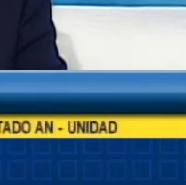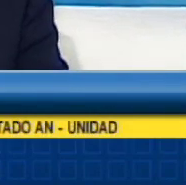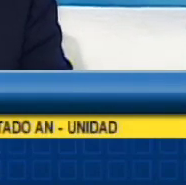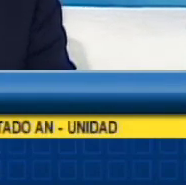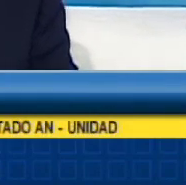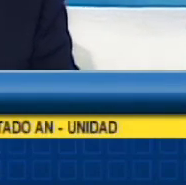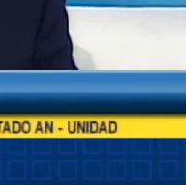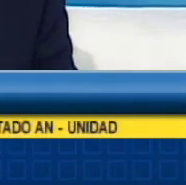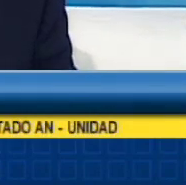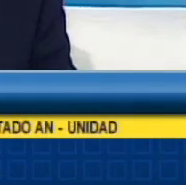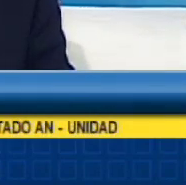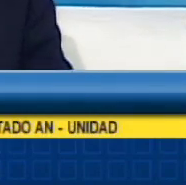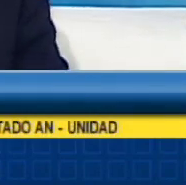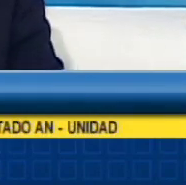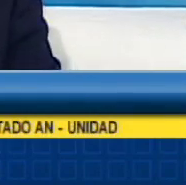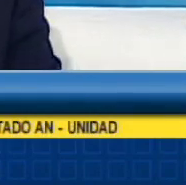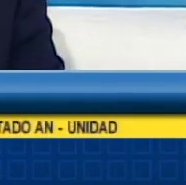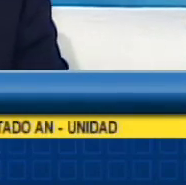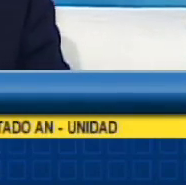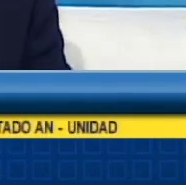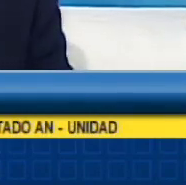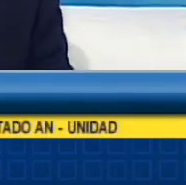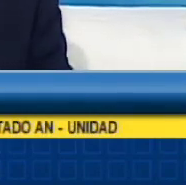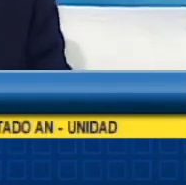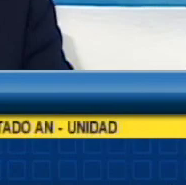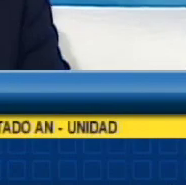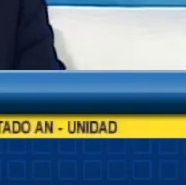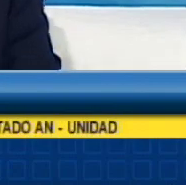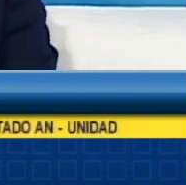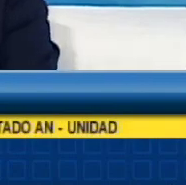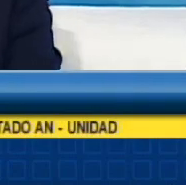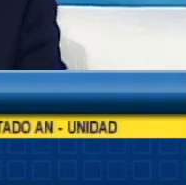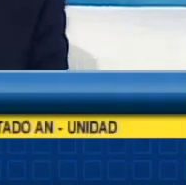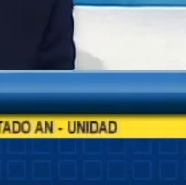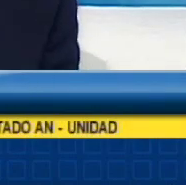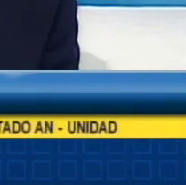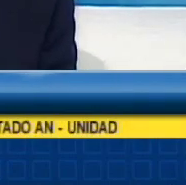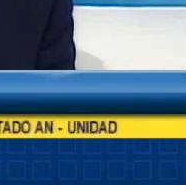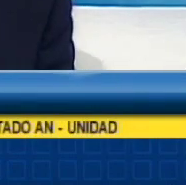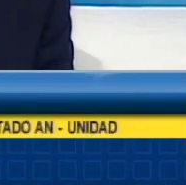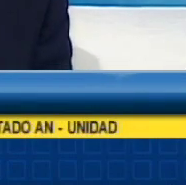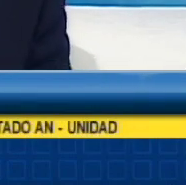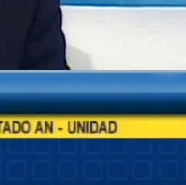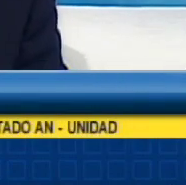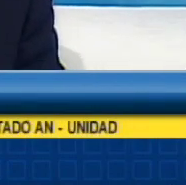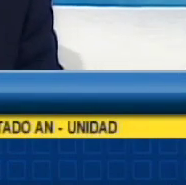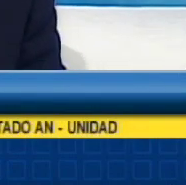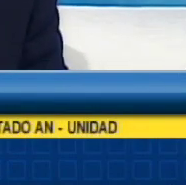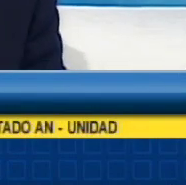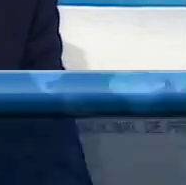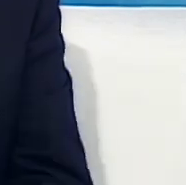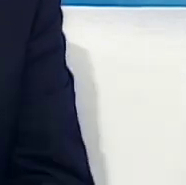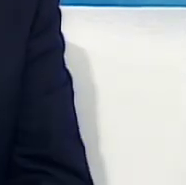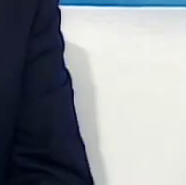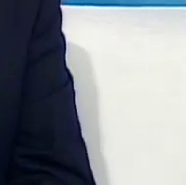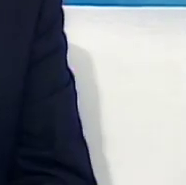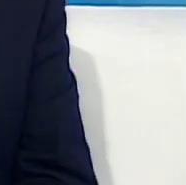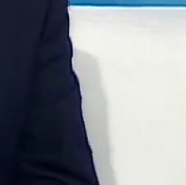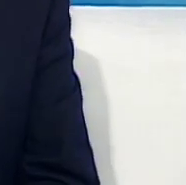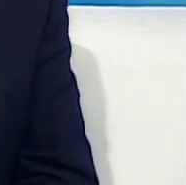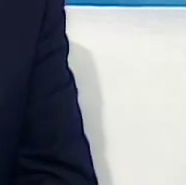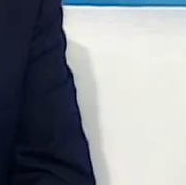economía donde hay demasiada inflación, demasiado desabastecimiento, demasiado desempleo. De manera que si tú me dices